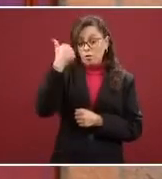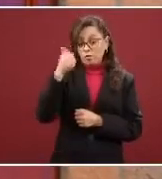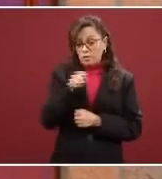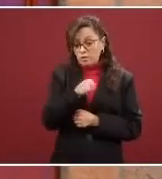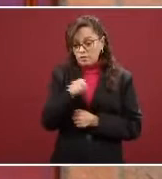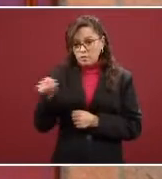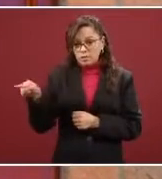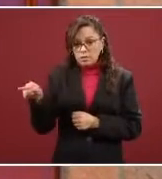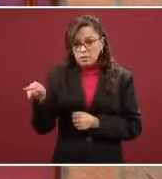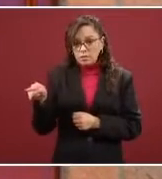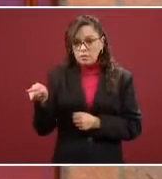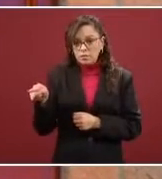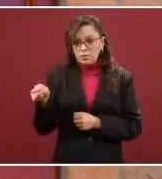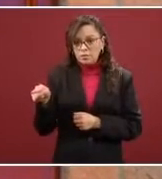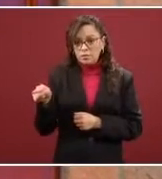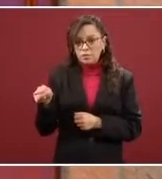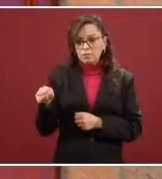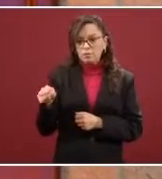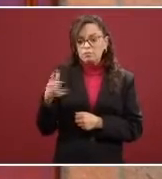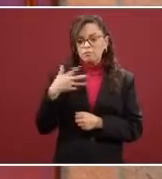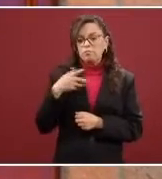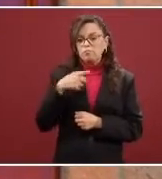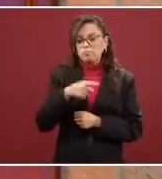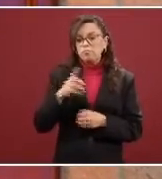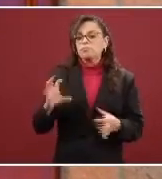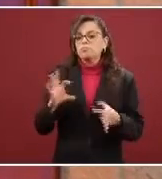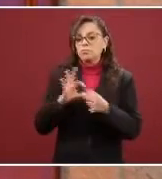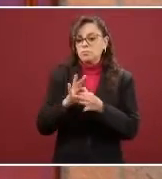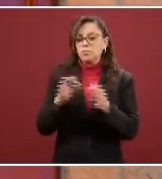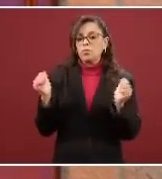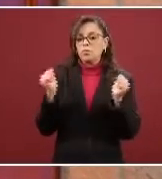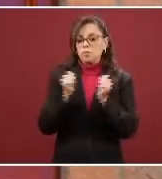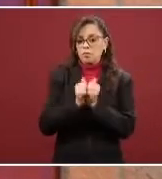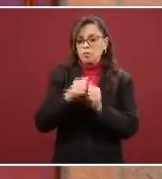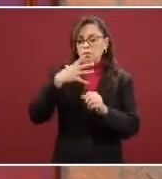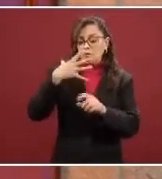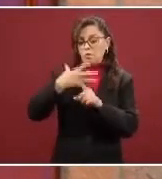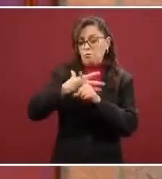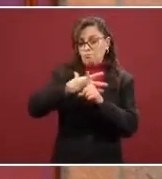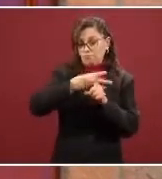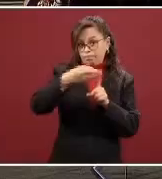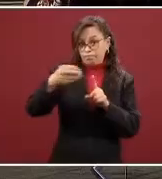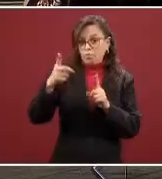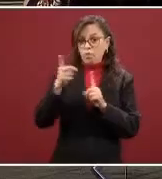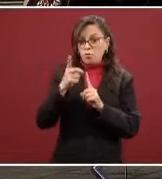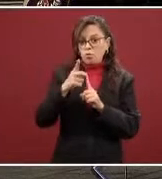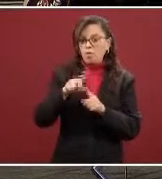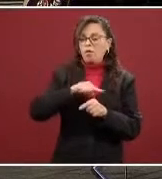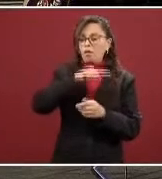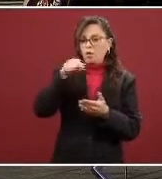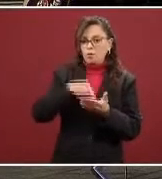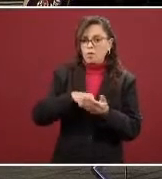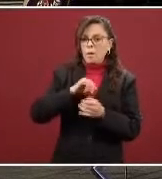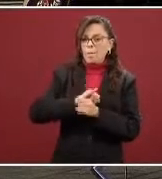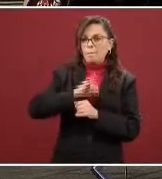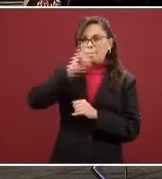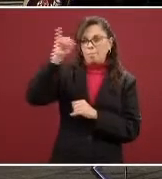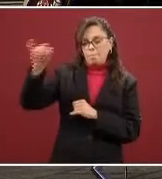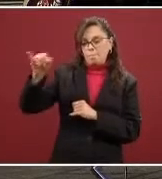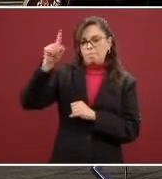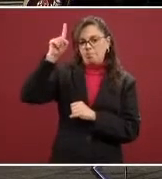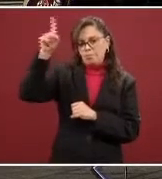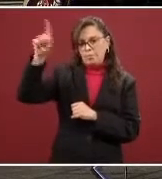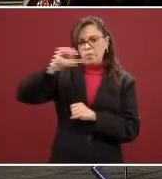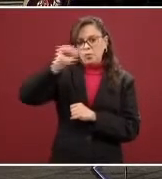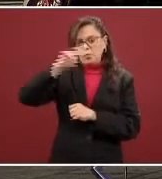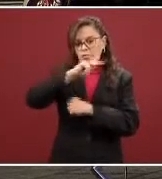se consideran como asociados a importación, es decir, que se contagiaron de un primer caso importado con el cual